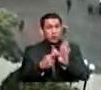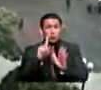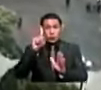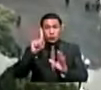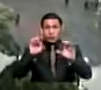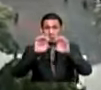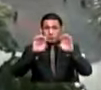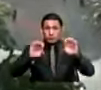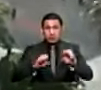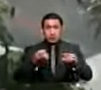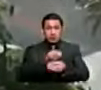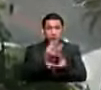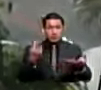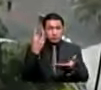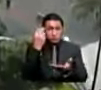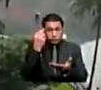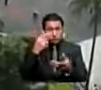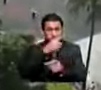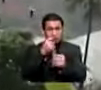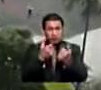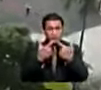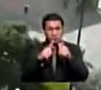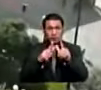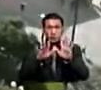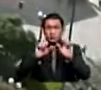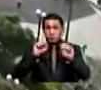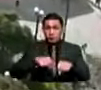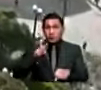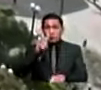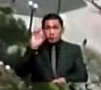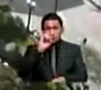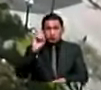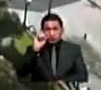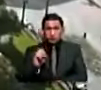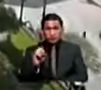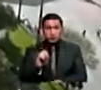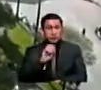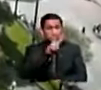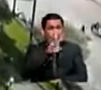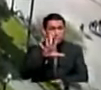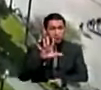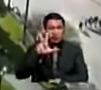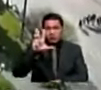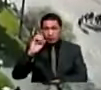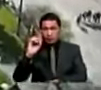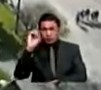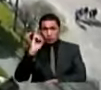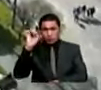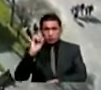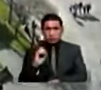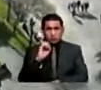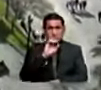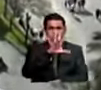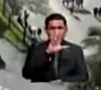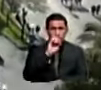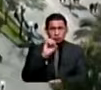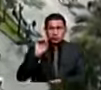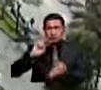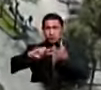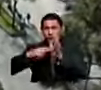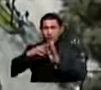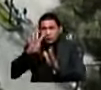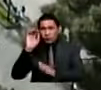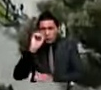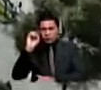12 nuevas plazas de trabajo, el porcentaje de deducción adicional será del 20%. Si son 25 nuevas plazas, el 30%. Si